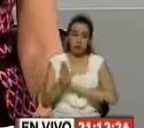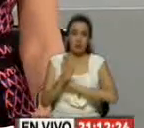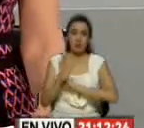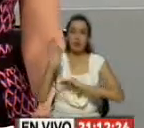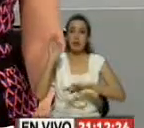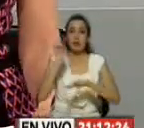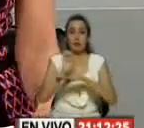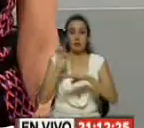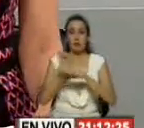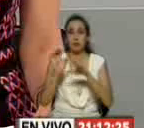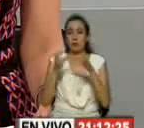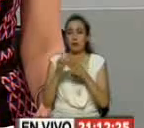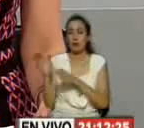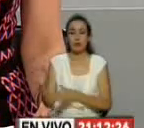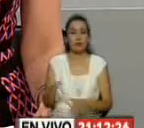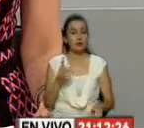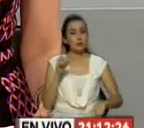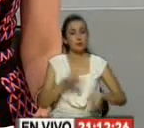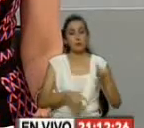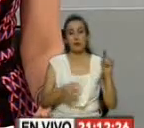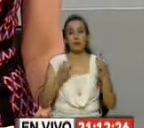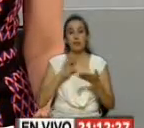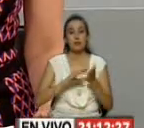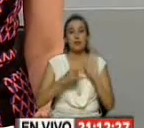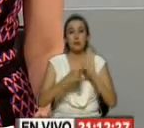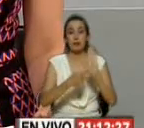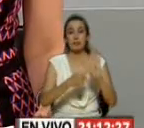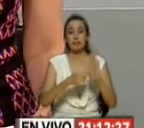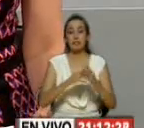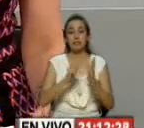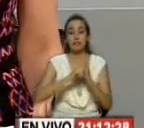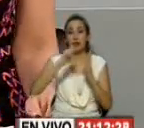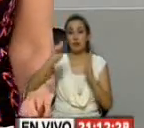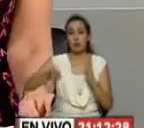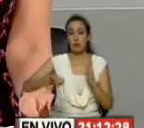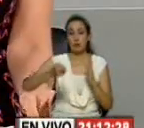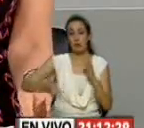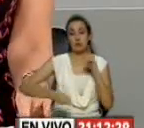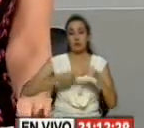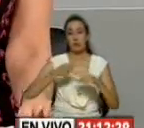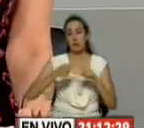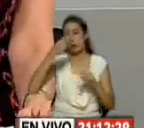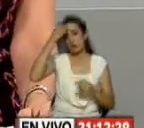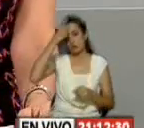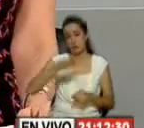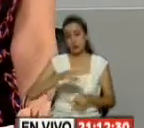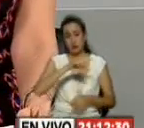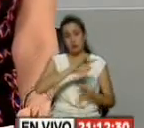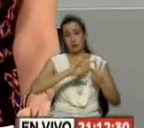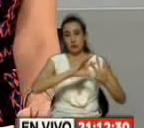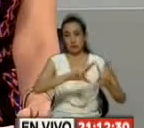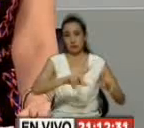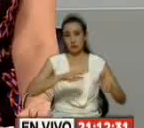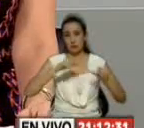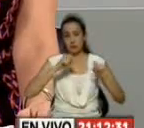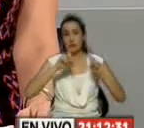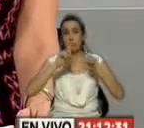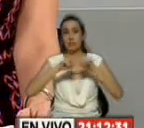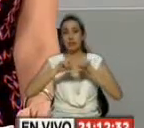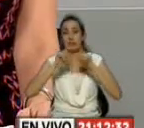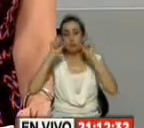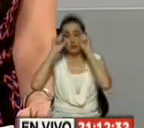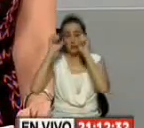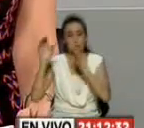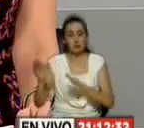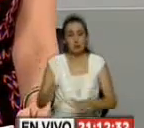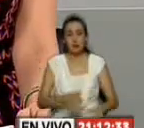del Guayas. Así lo dispuso la jueza Silvia Sánchez en la audiencia de formulación de cargos por presunto peculado. Según Fiscalía, habría